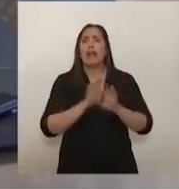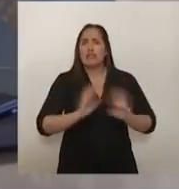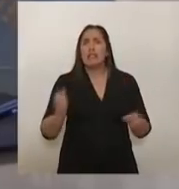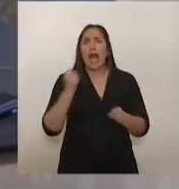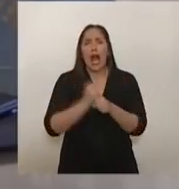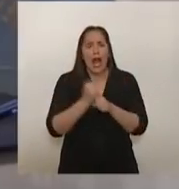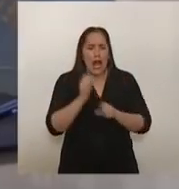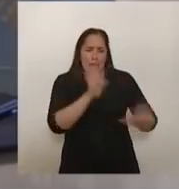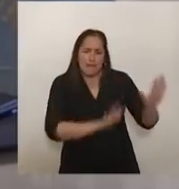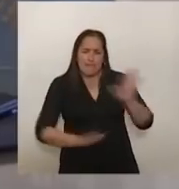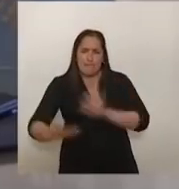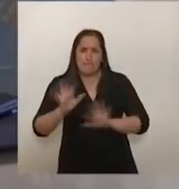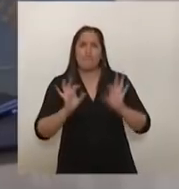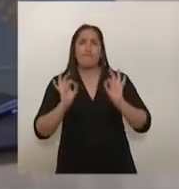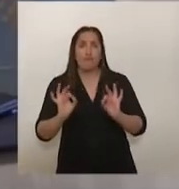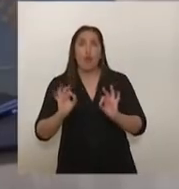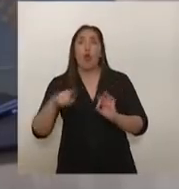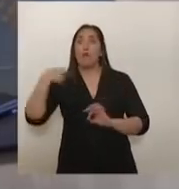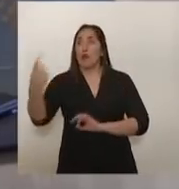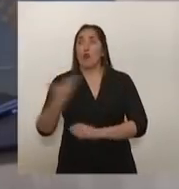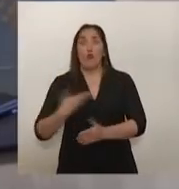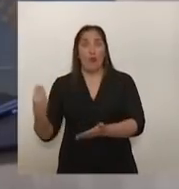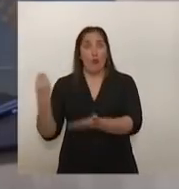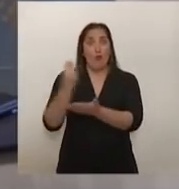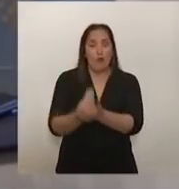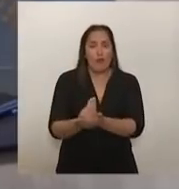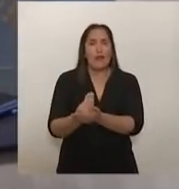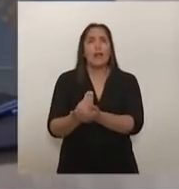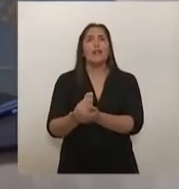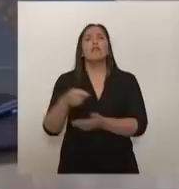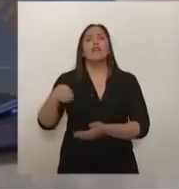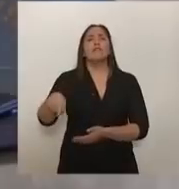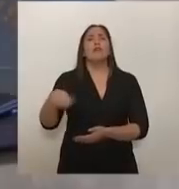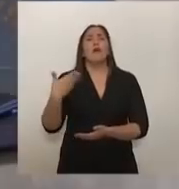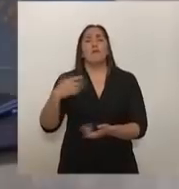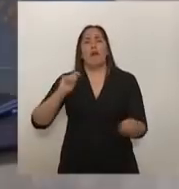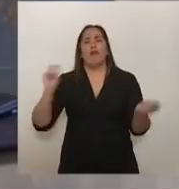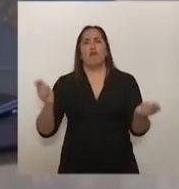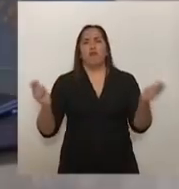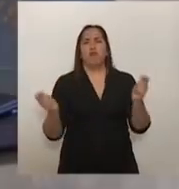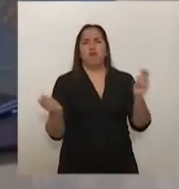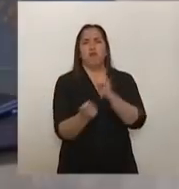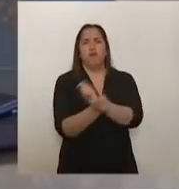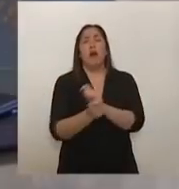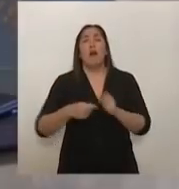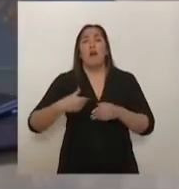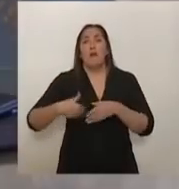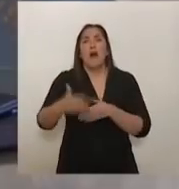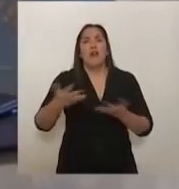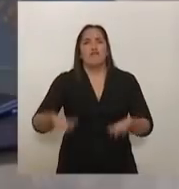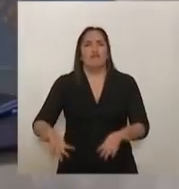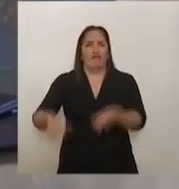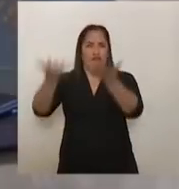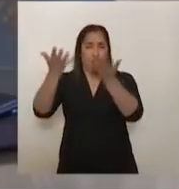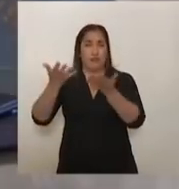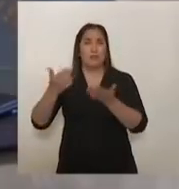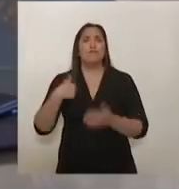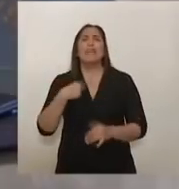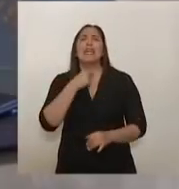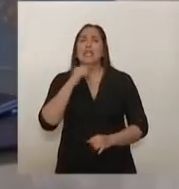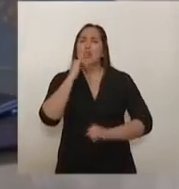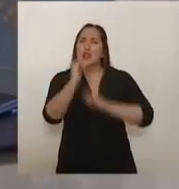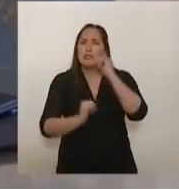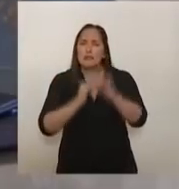hecho. El próximo gobierno va a poder apoyarse en muchas de nuestras reformas para iniciar un periodo de crecimiento. Quiero